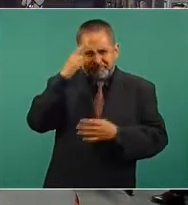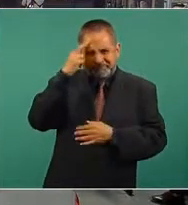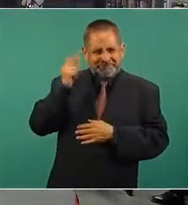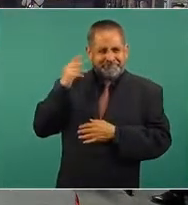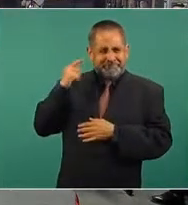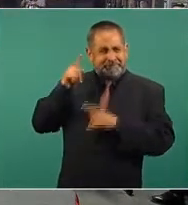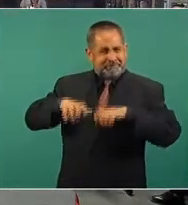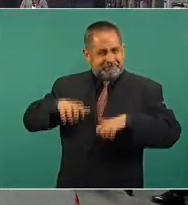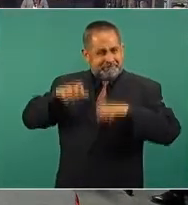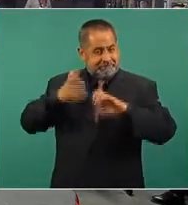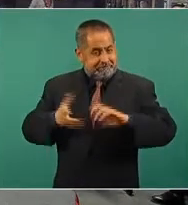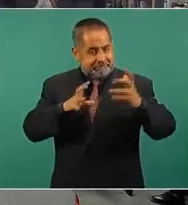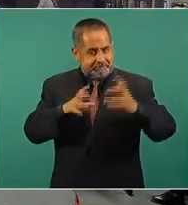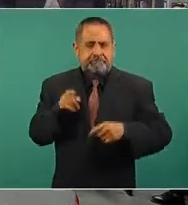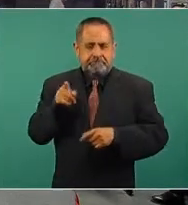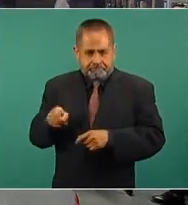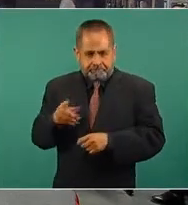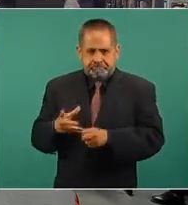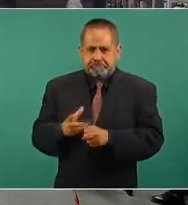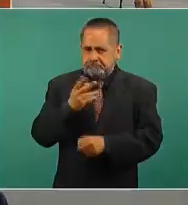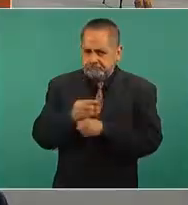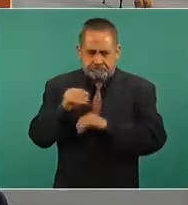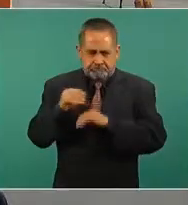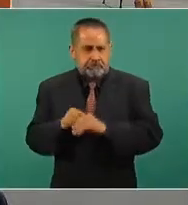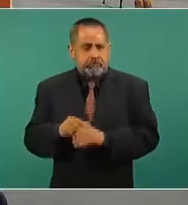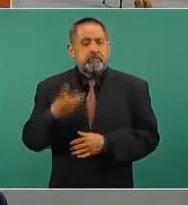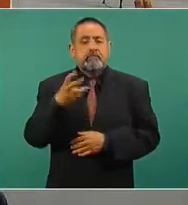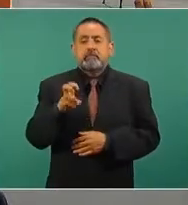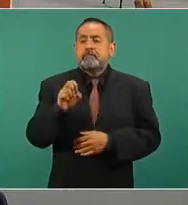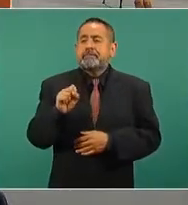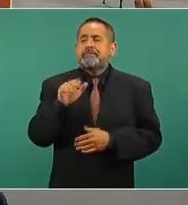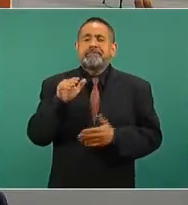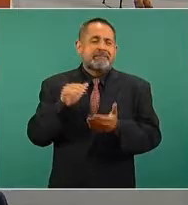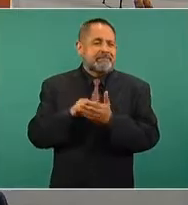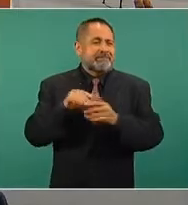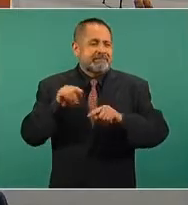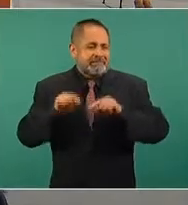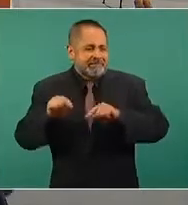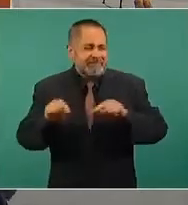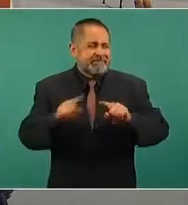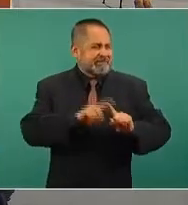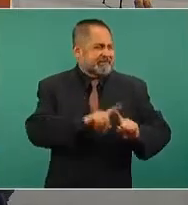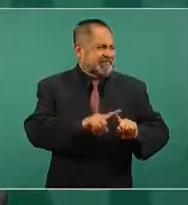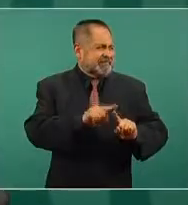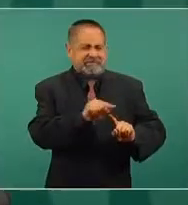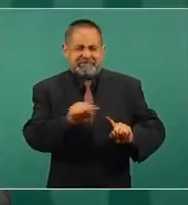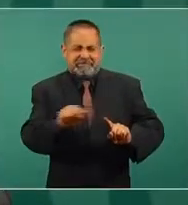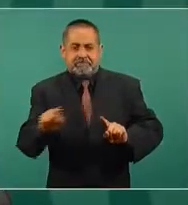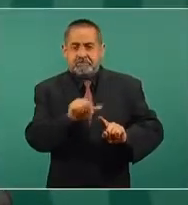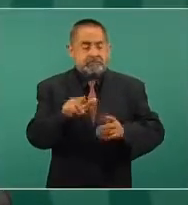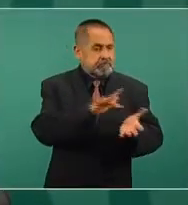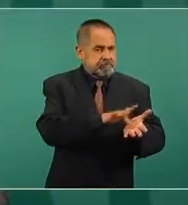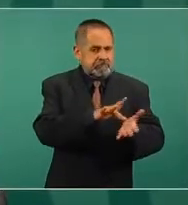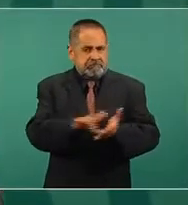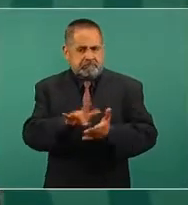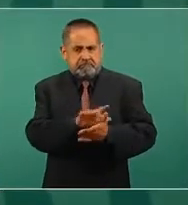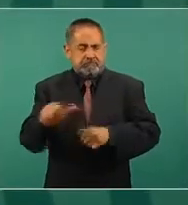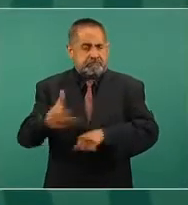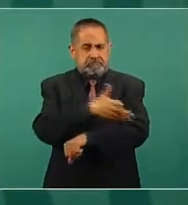Estamos hablando en este año 376 obras, 165,000 acciones de apoyo directo a las familias.